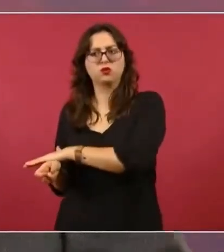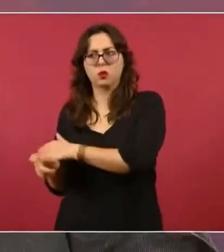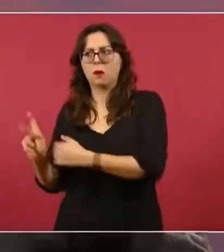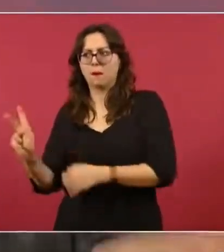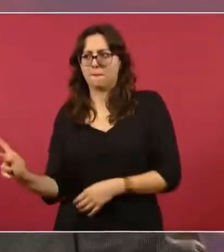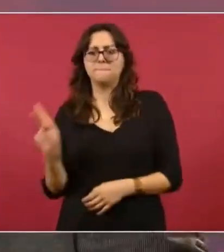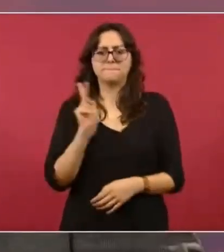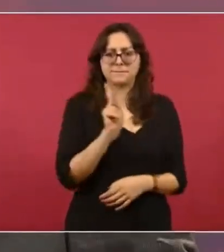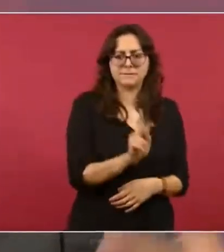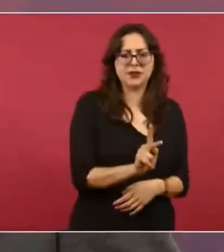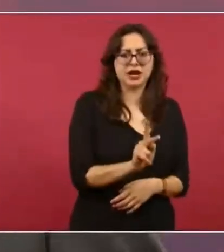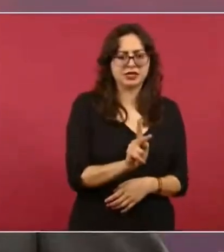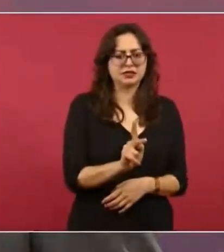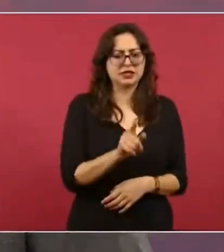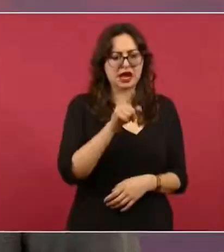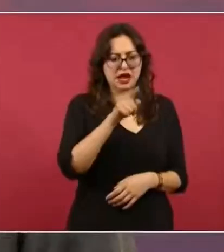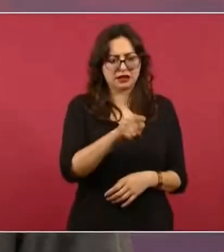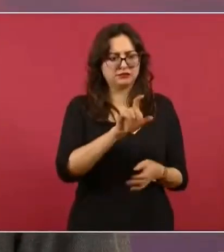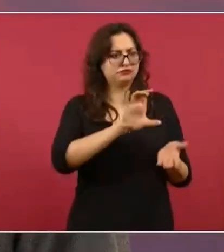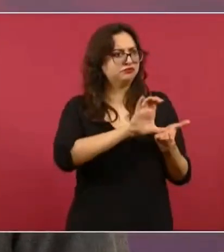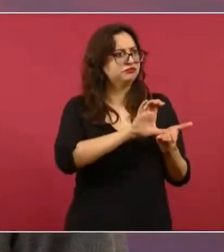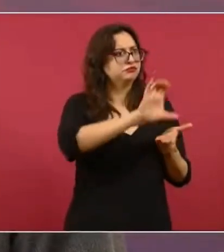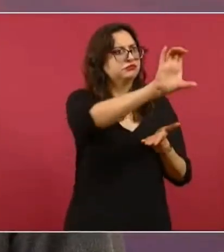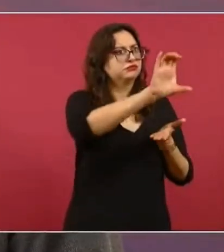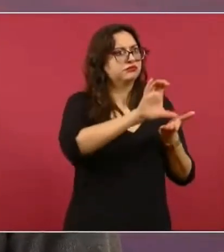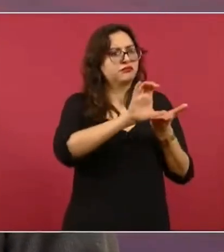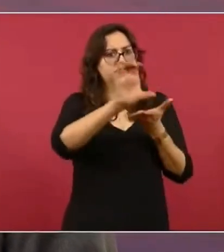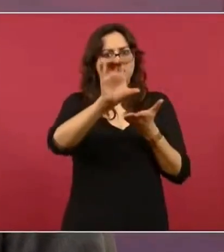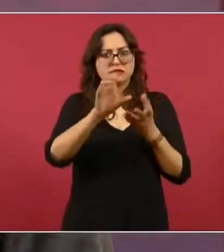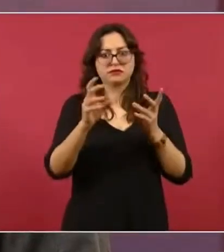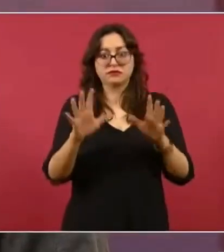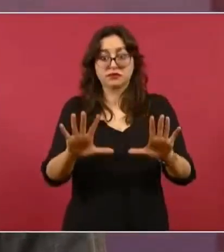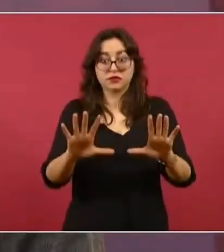Se hace muy rico